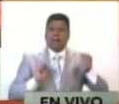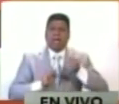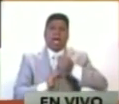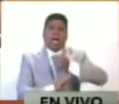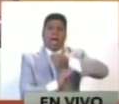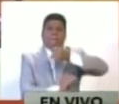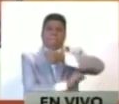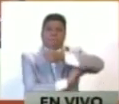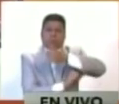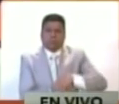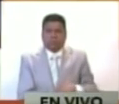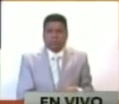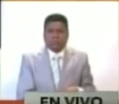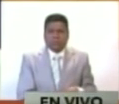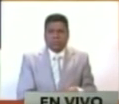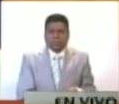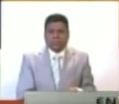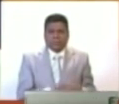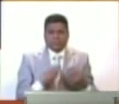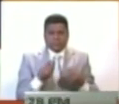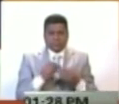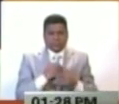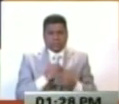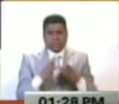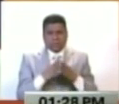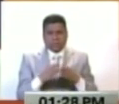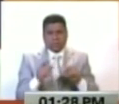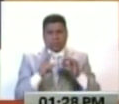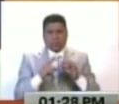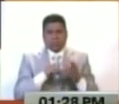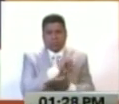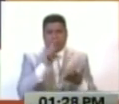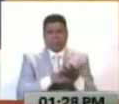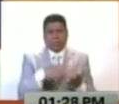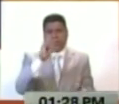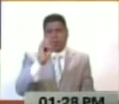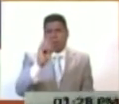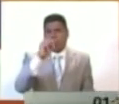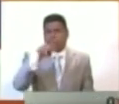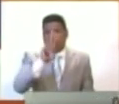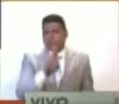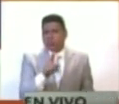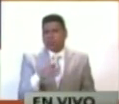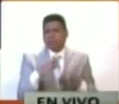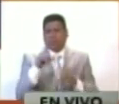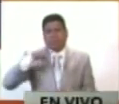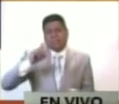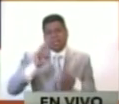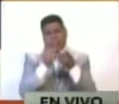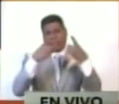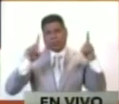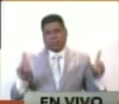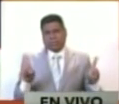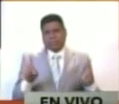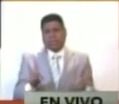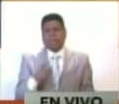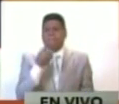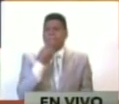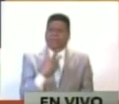las necesidades, en el caso concreto de la reforma de las Naciones Unidas y la necesidad de democratizarlo. Bien lo